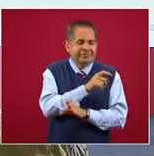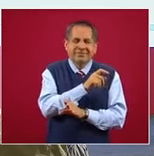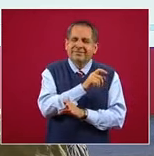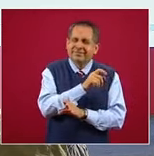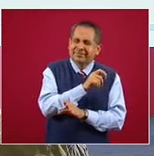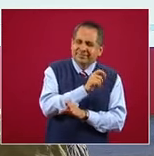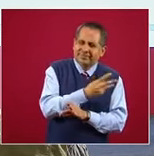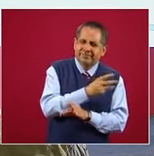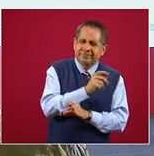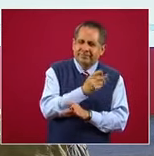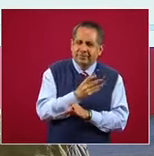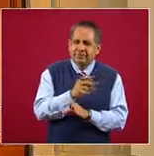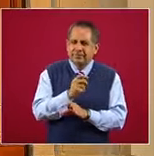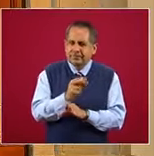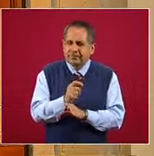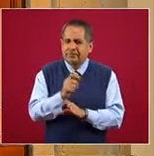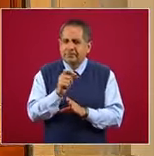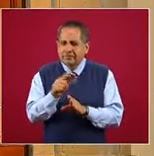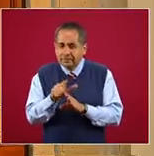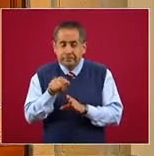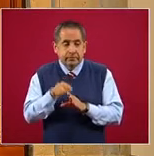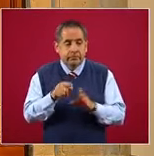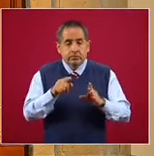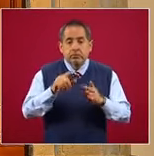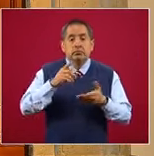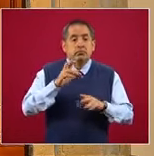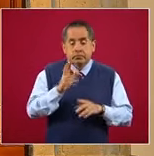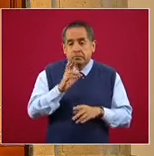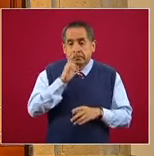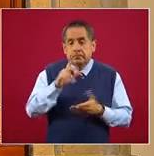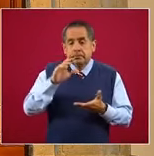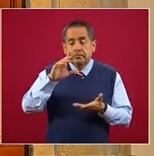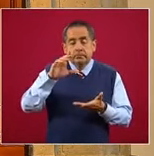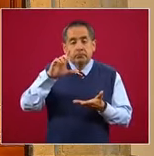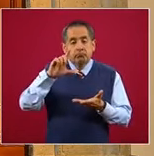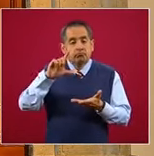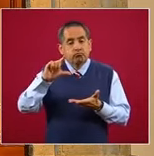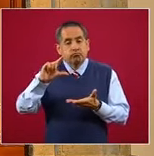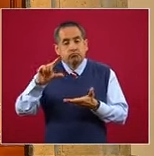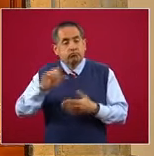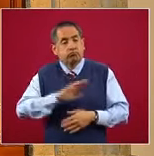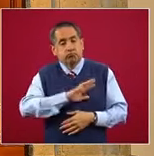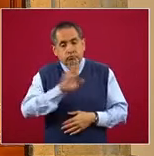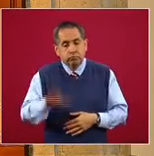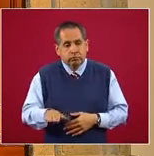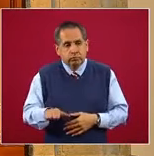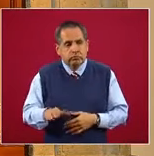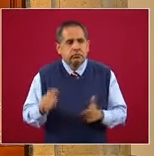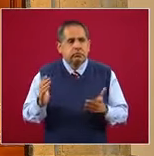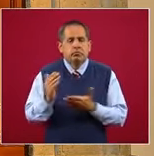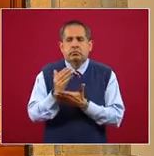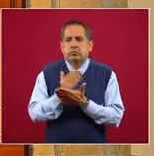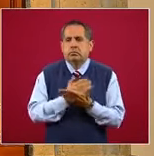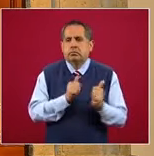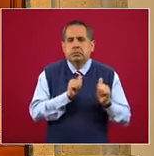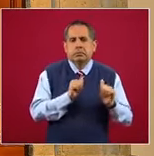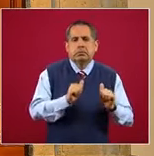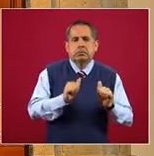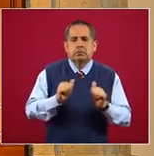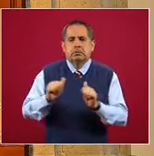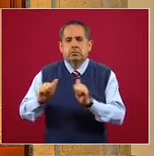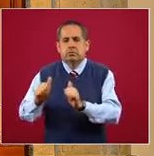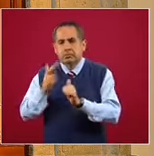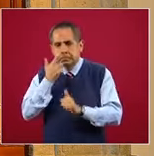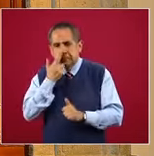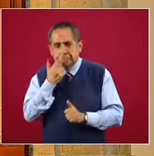vemos un descenso en la tendencia de los casos, de las personas que lamentablemente han fallecido. El